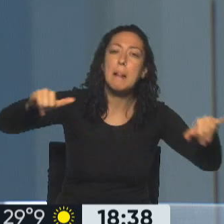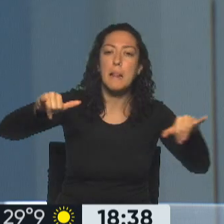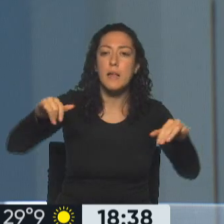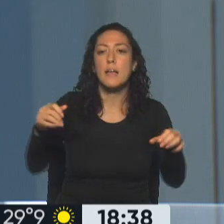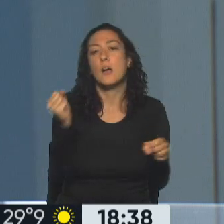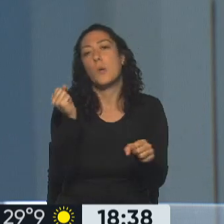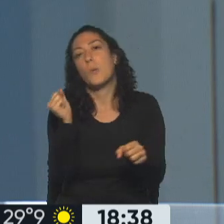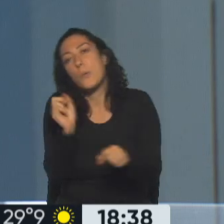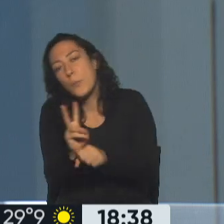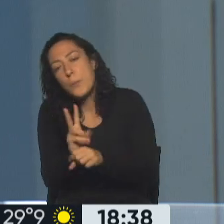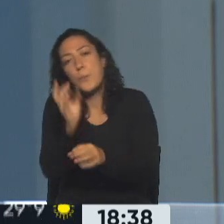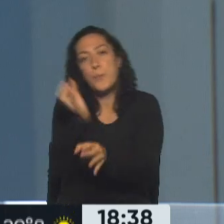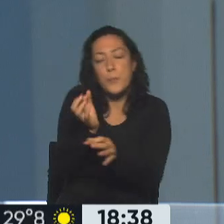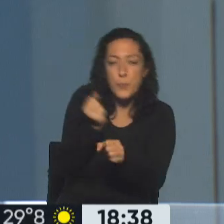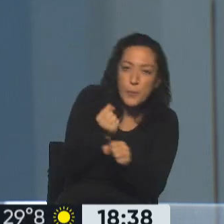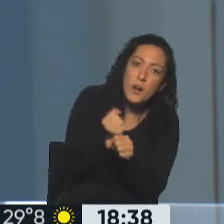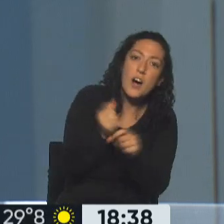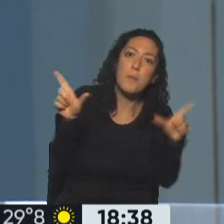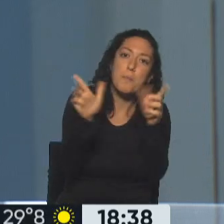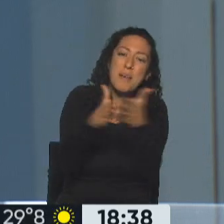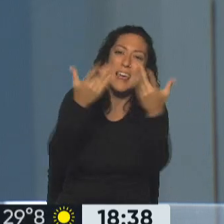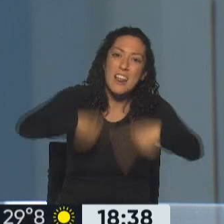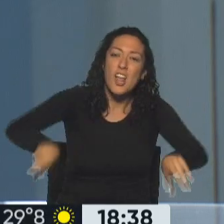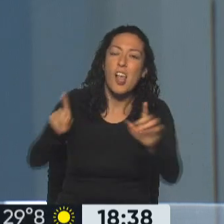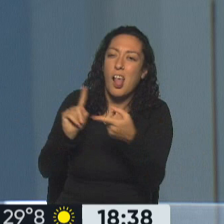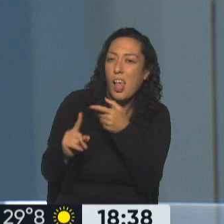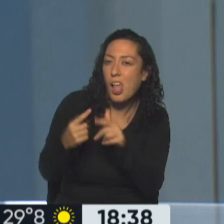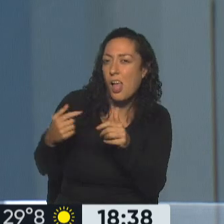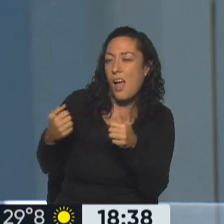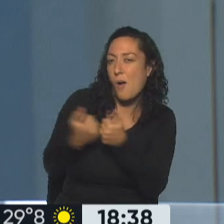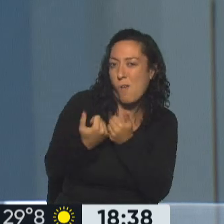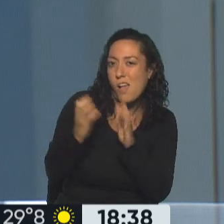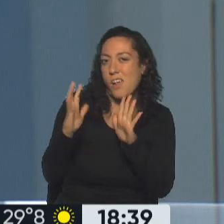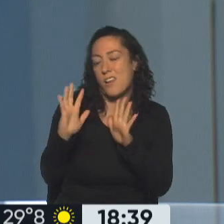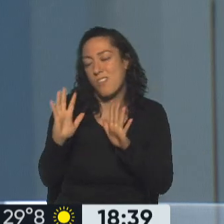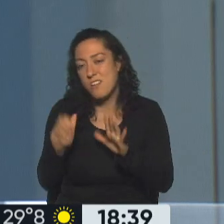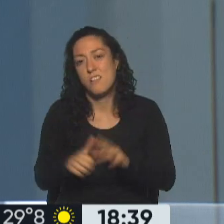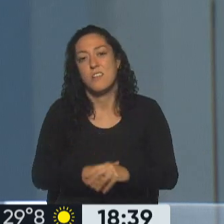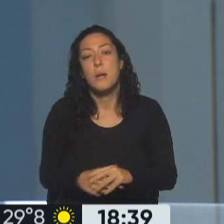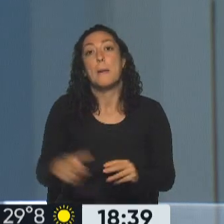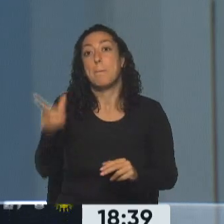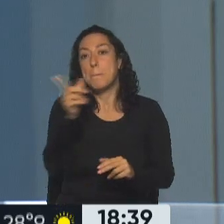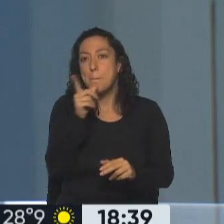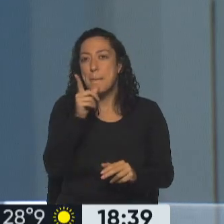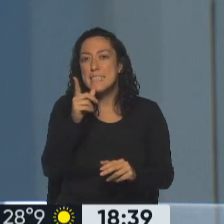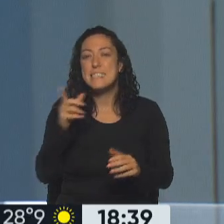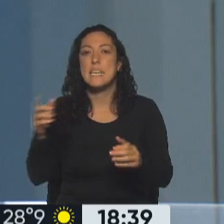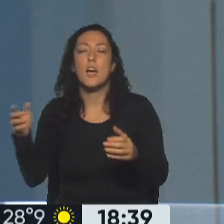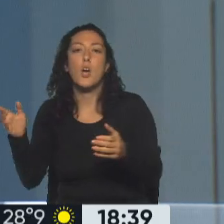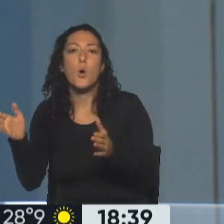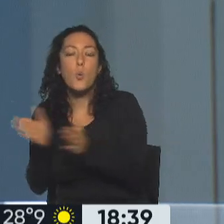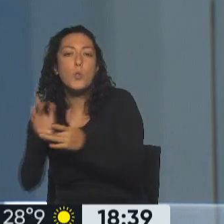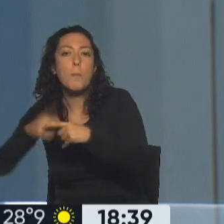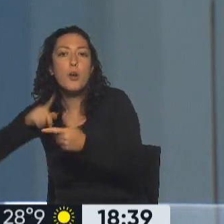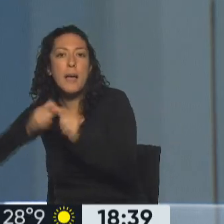cuidado vamos a decir coordinado con los medios de comunicación y demás pero me parece que la diferencia que hay entre Juntos por el cambio